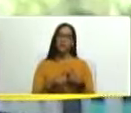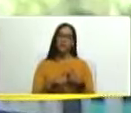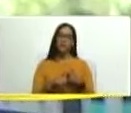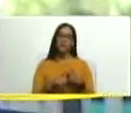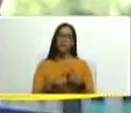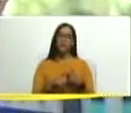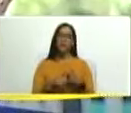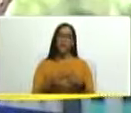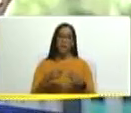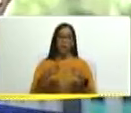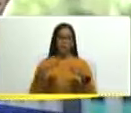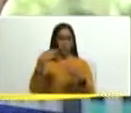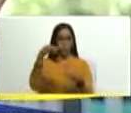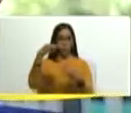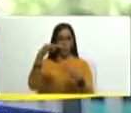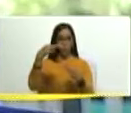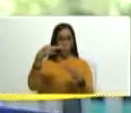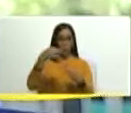el volanteo,